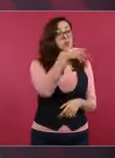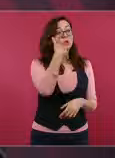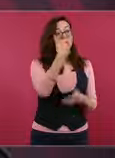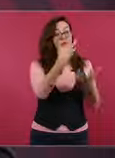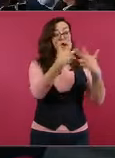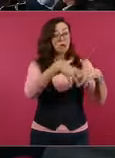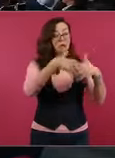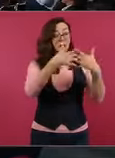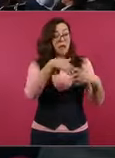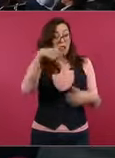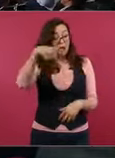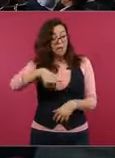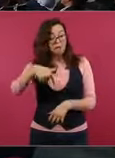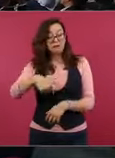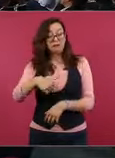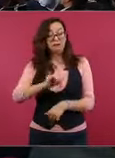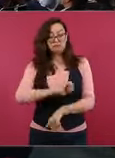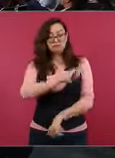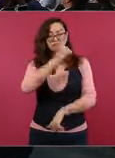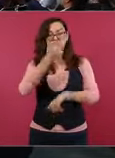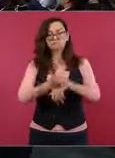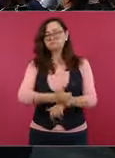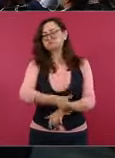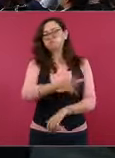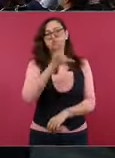industrias de Estados Unidos en México.